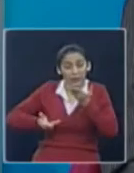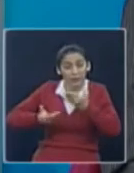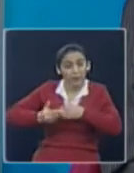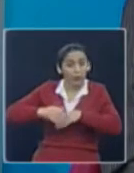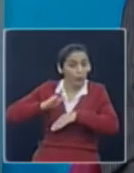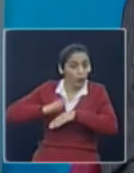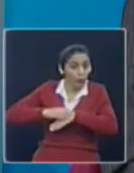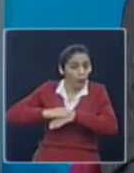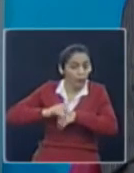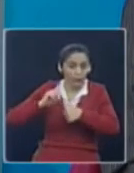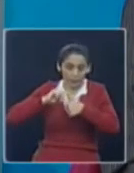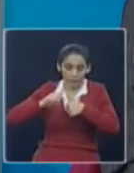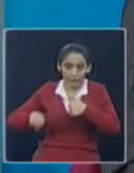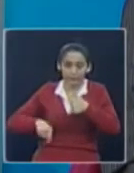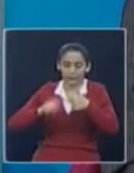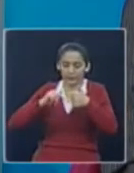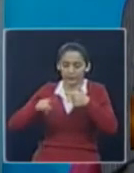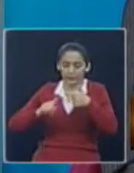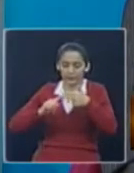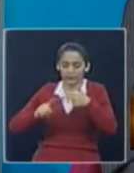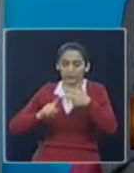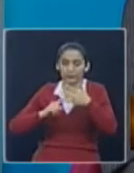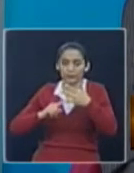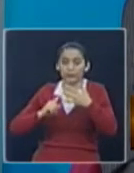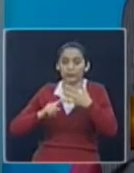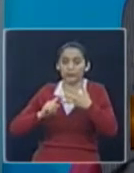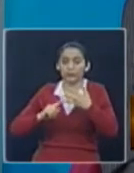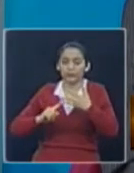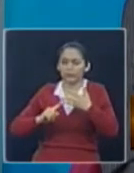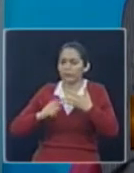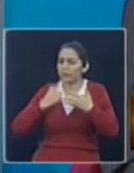tres etapas del proceso penal en sí.